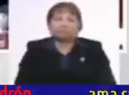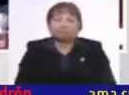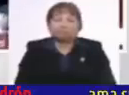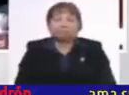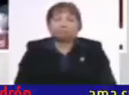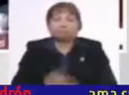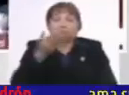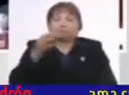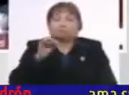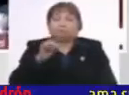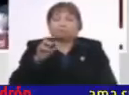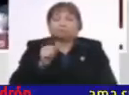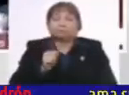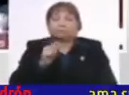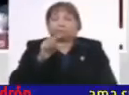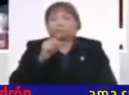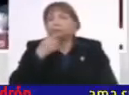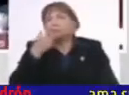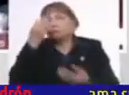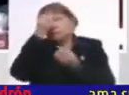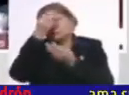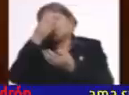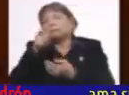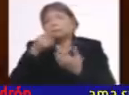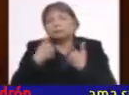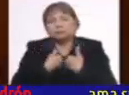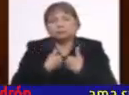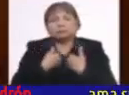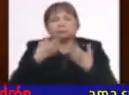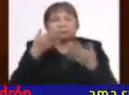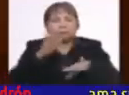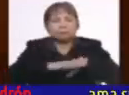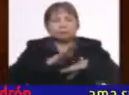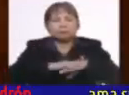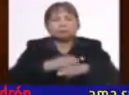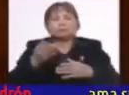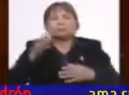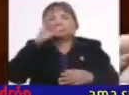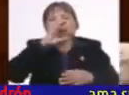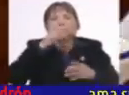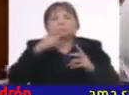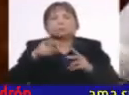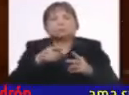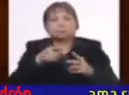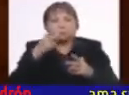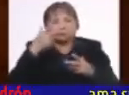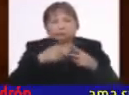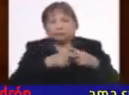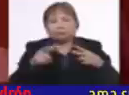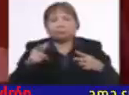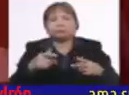sido marino gonzález qué información tenían ustedes respecto a la ubicación de los